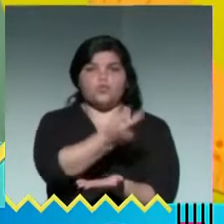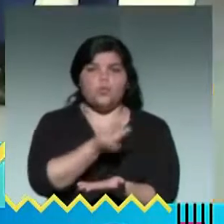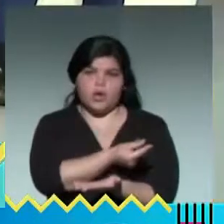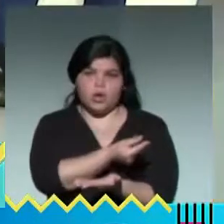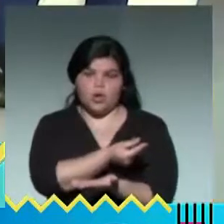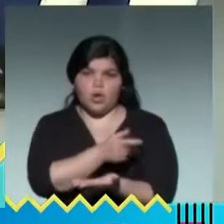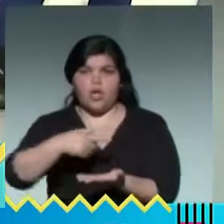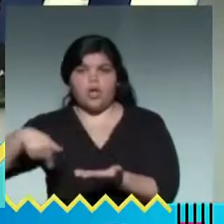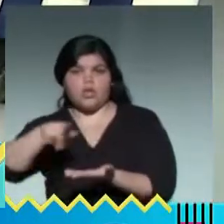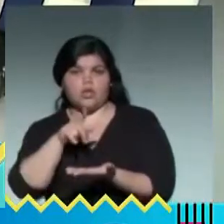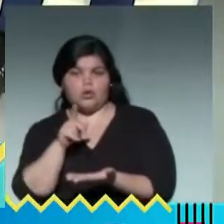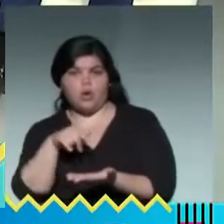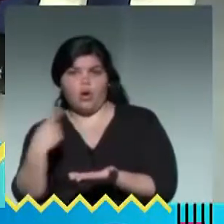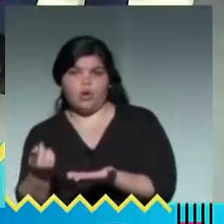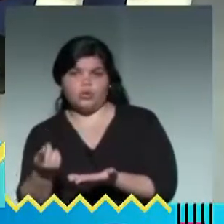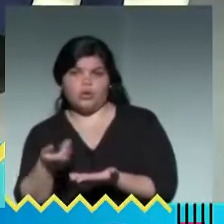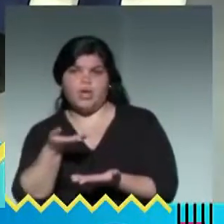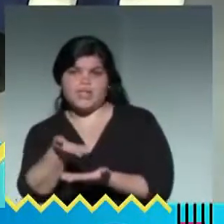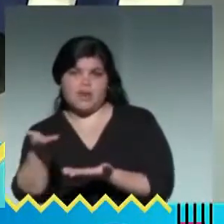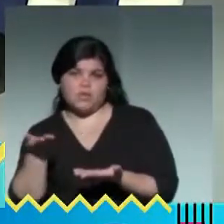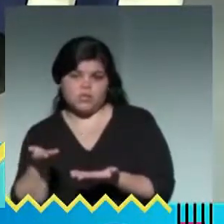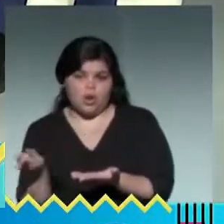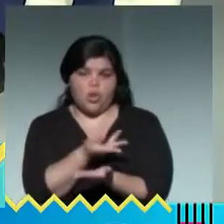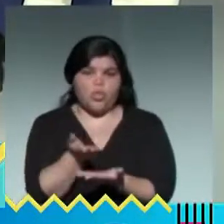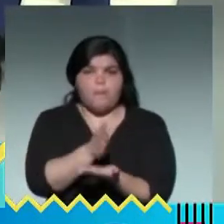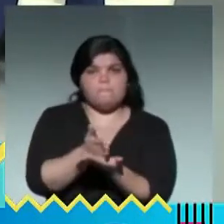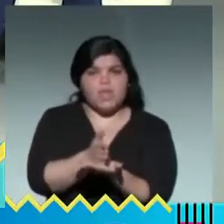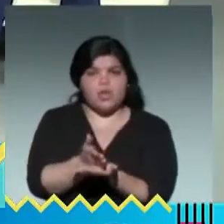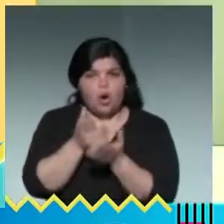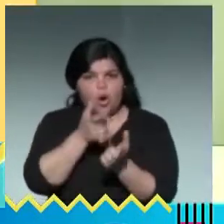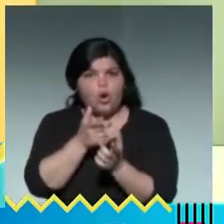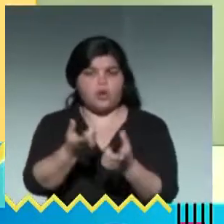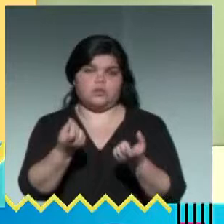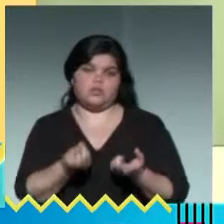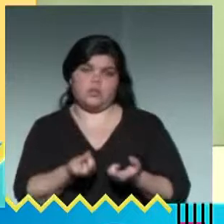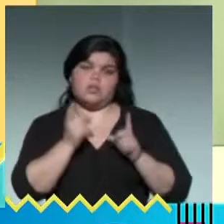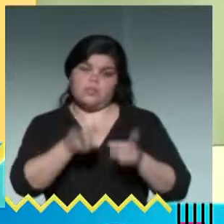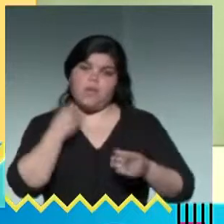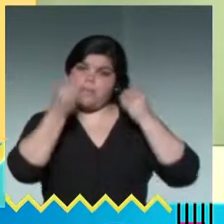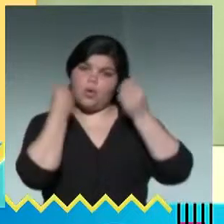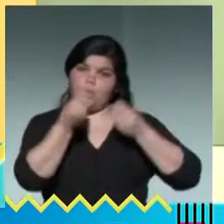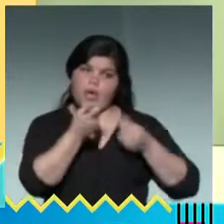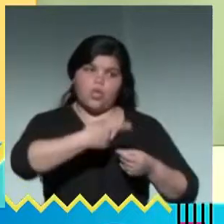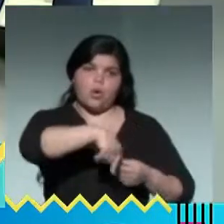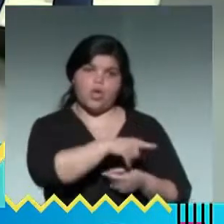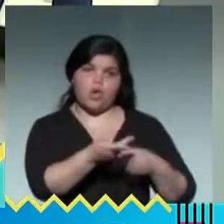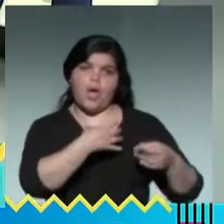hacer mucho hincapié ahí, y también debo reconocer que los empresarios les preocupa y es una preocupación que nos han traído a nosotros como